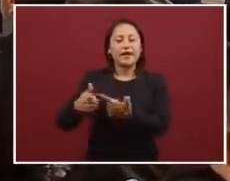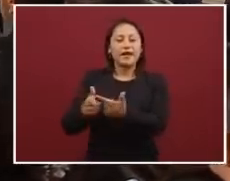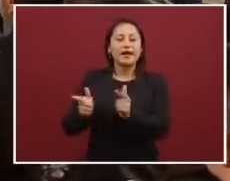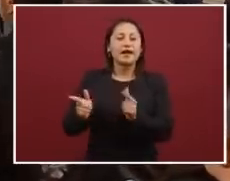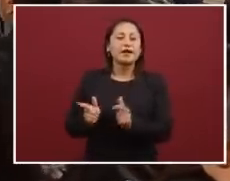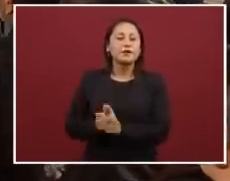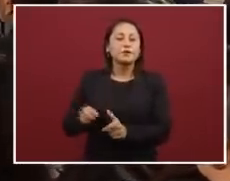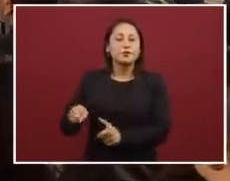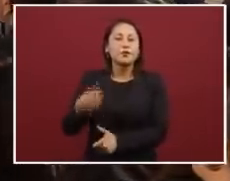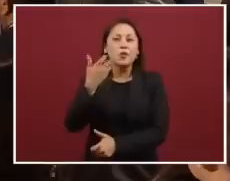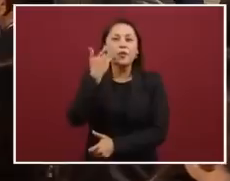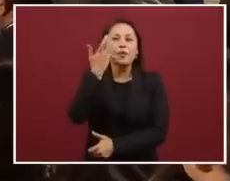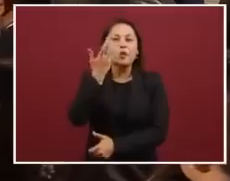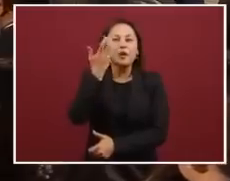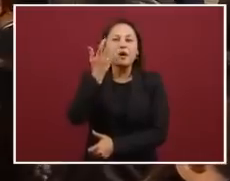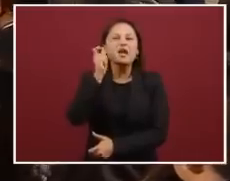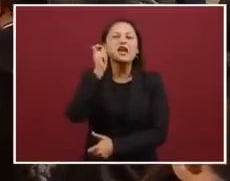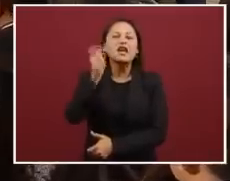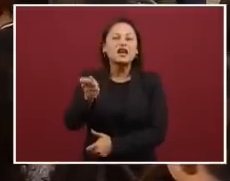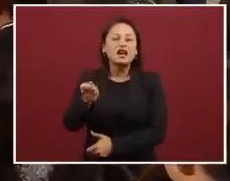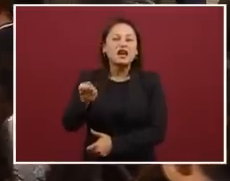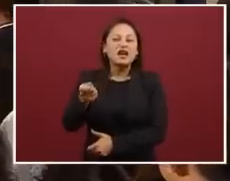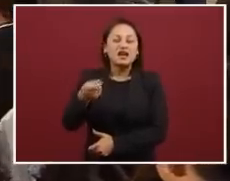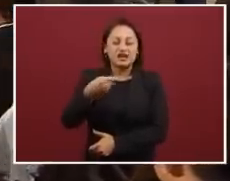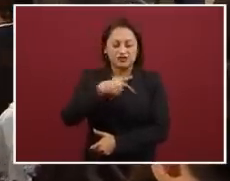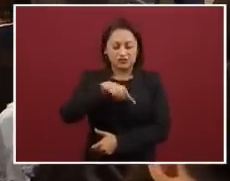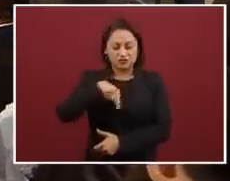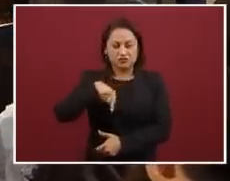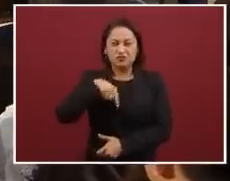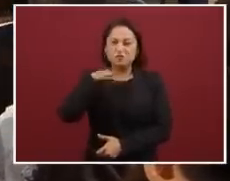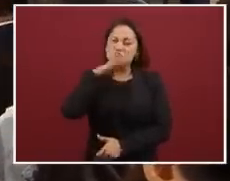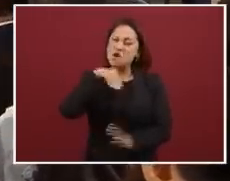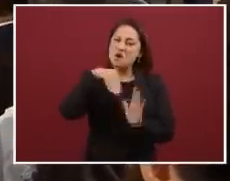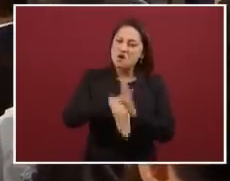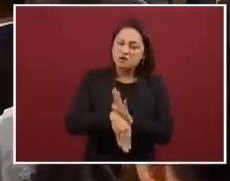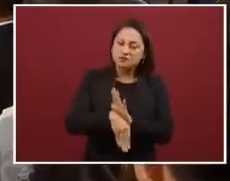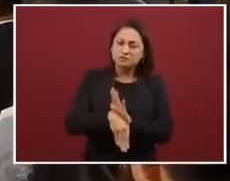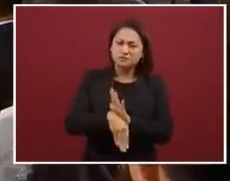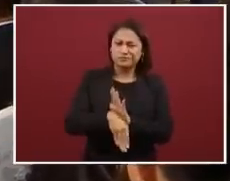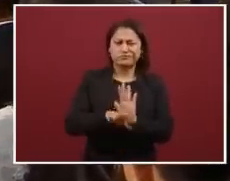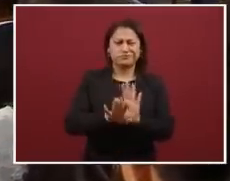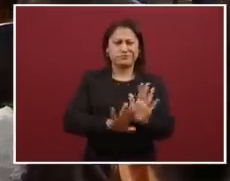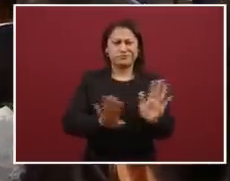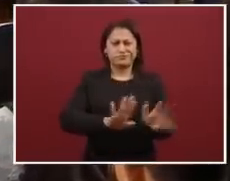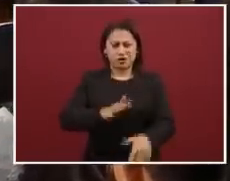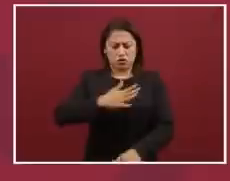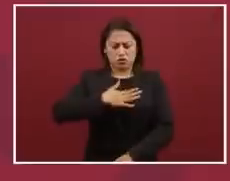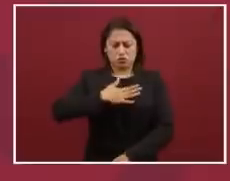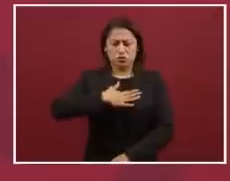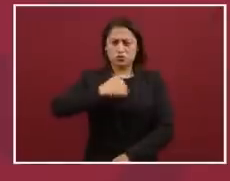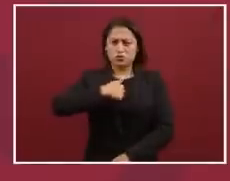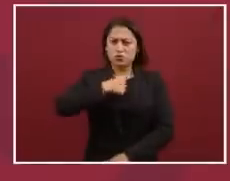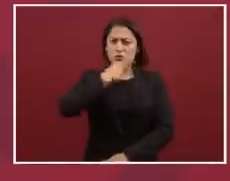digo, tranquilícense, serénense, nos va a ir bien.